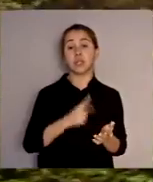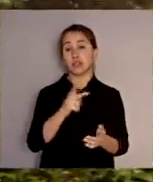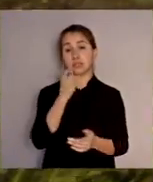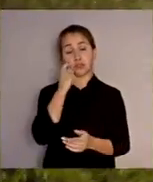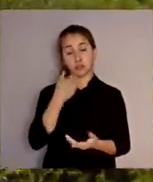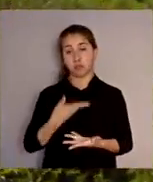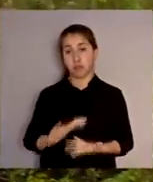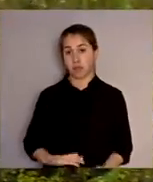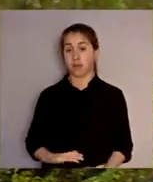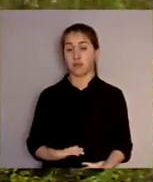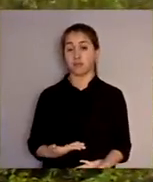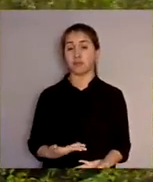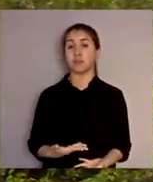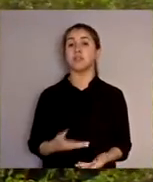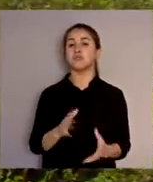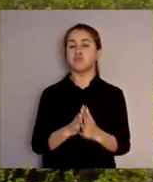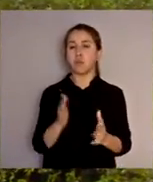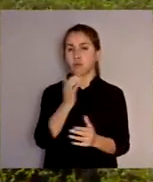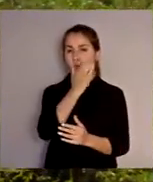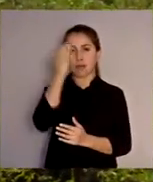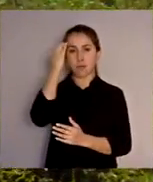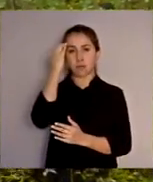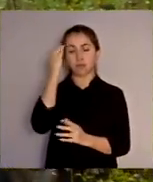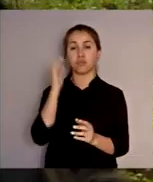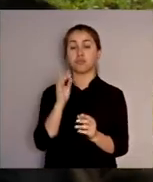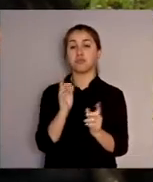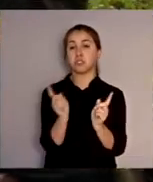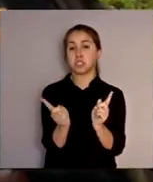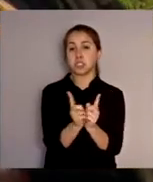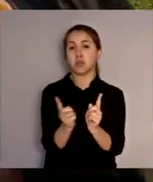humano. Y como nos hicimos tan famosos con ese pequeño hotel,